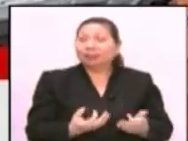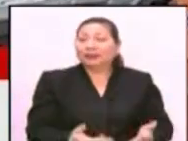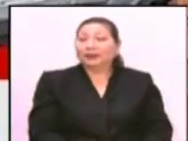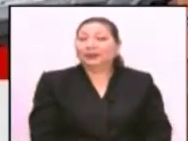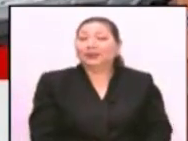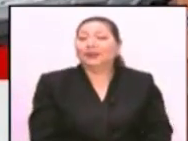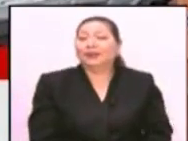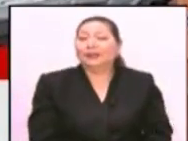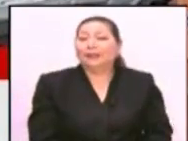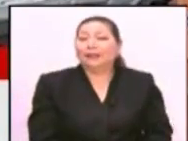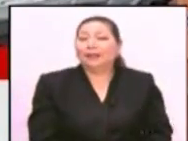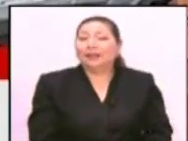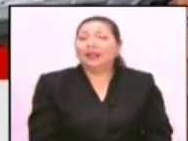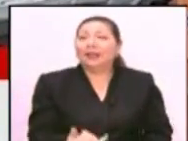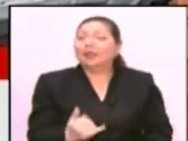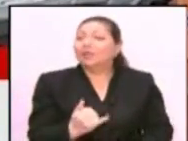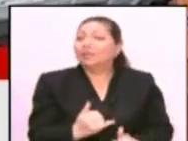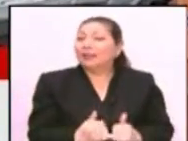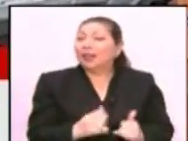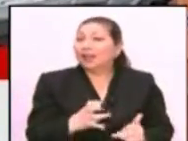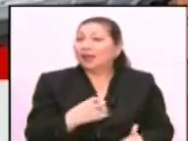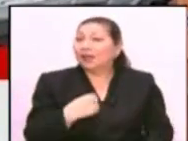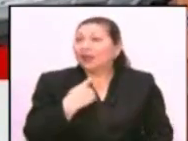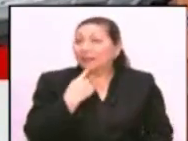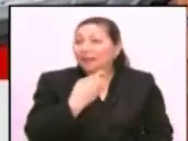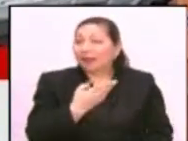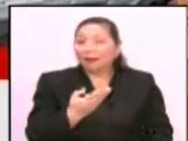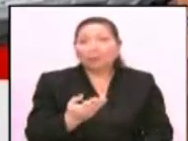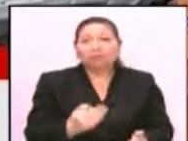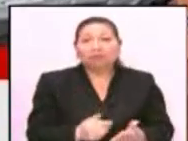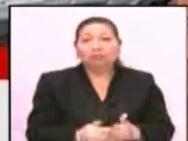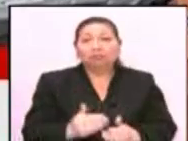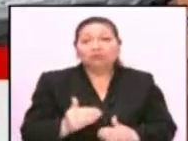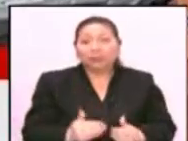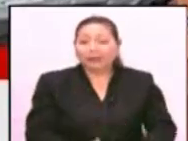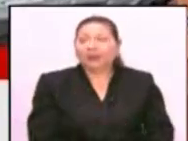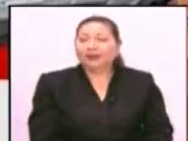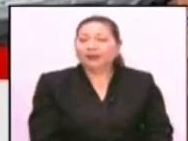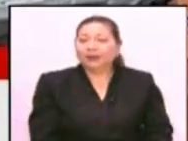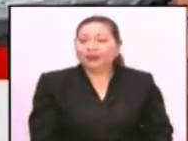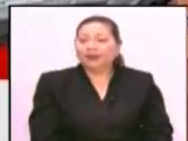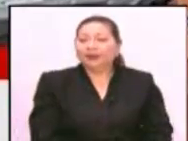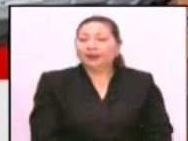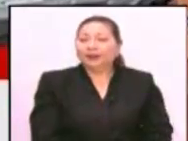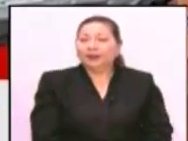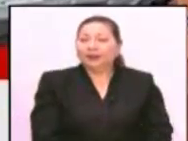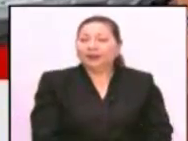¿no? Y ahí al final quisiera hablarles sobre una política de penas alternativas efectivas. Pasemos, por favor.